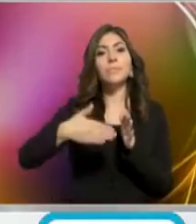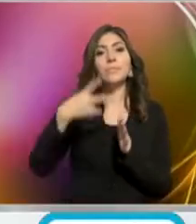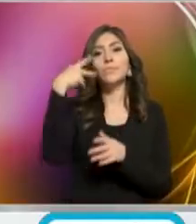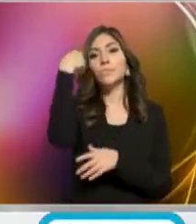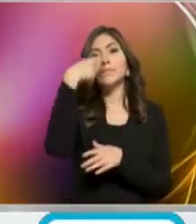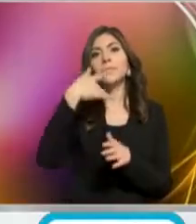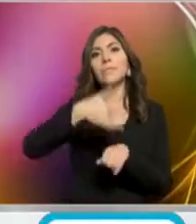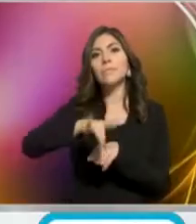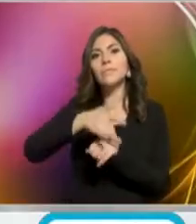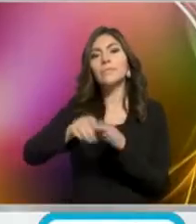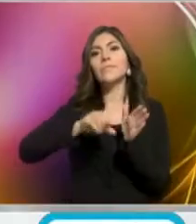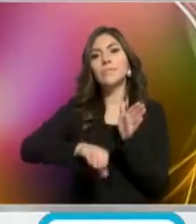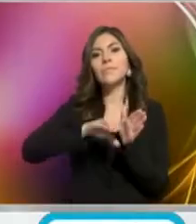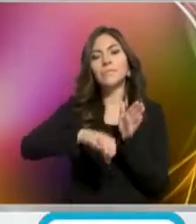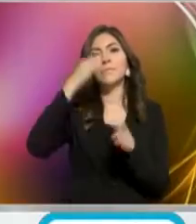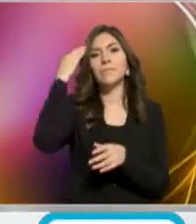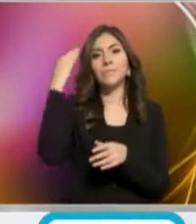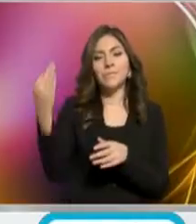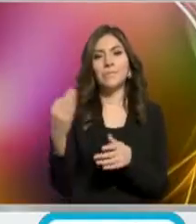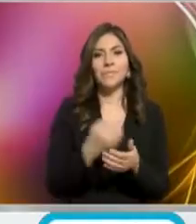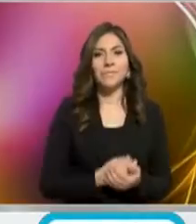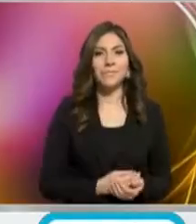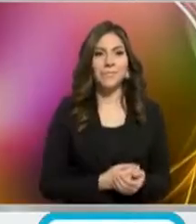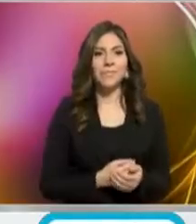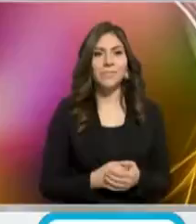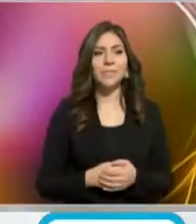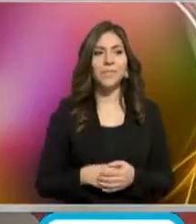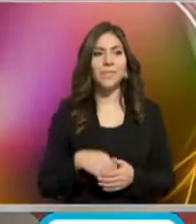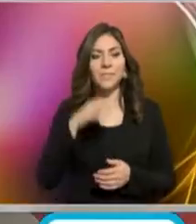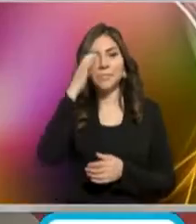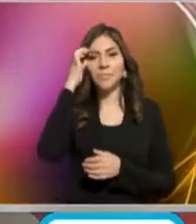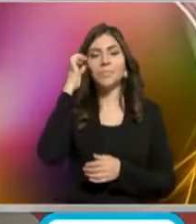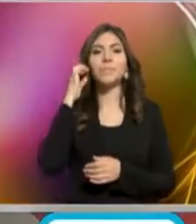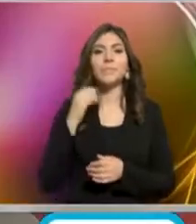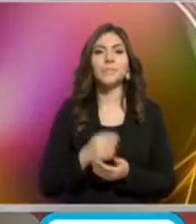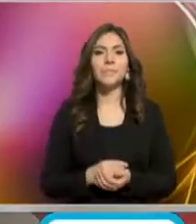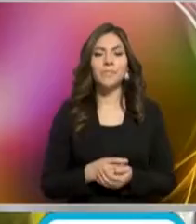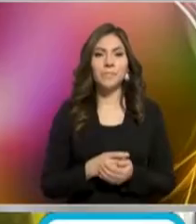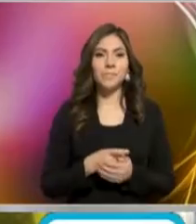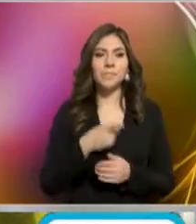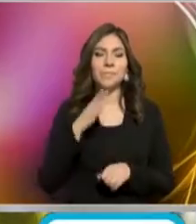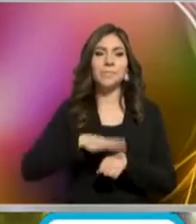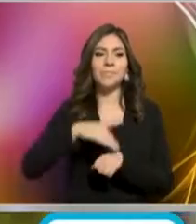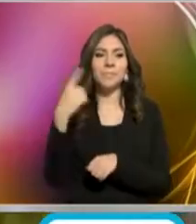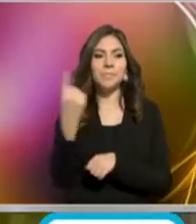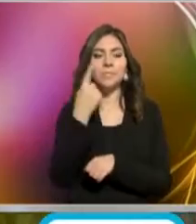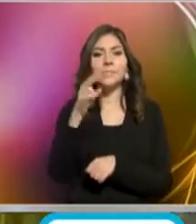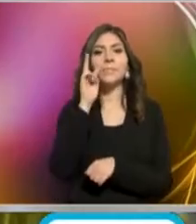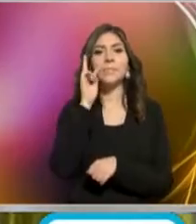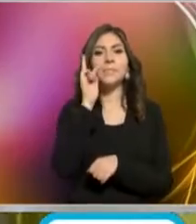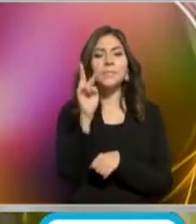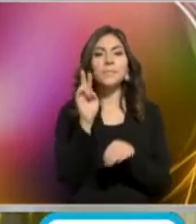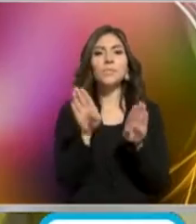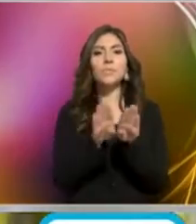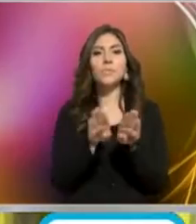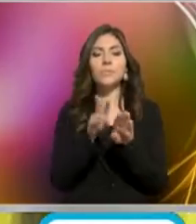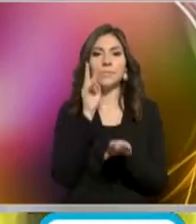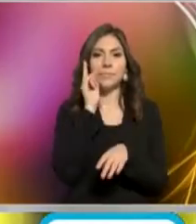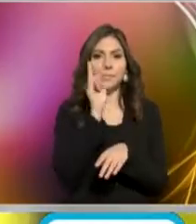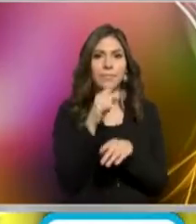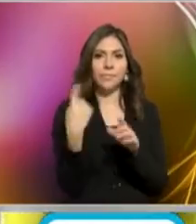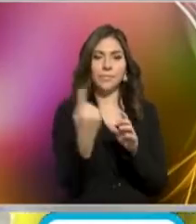¿no? Ahí, No importa. dale, échale, De sí, abajo el queso. del fuerte. Sí, el de abajo, para que... Ahí se van viendo los cachitos